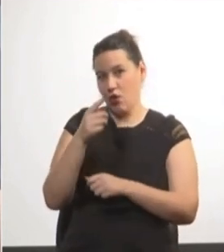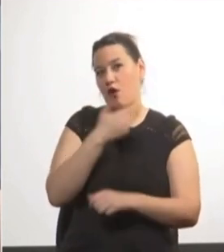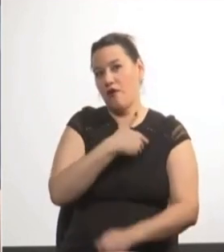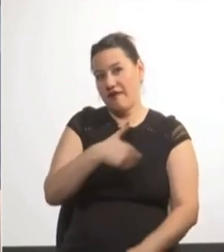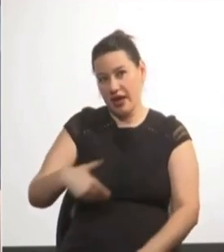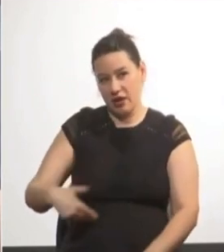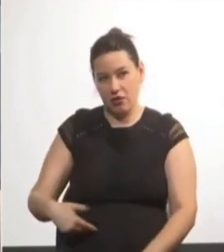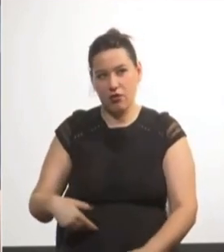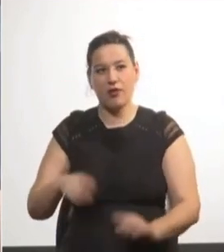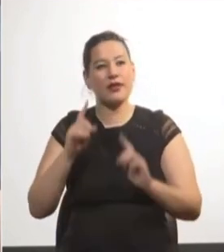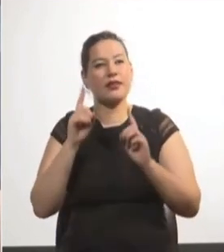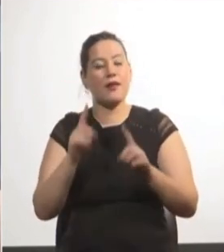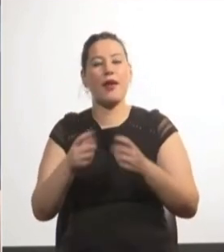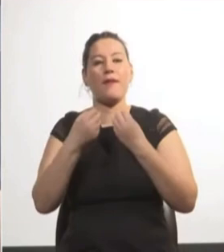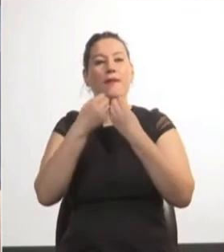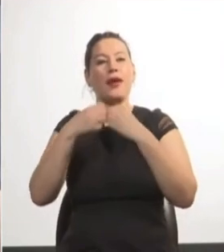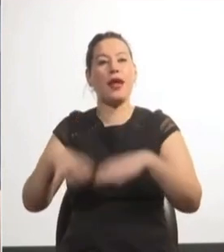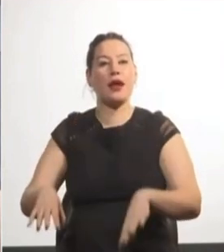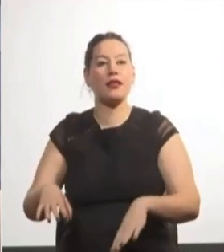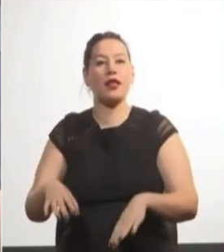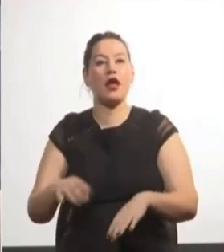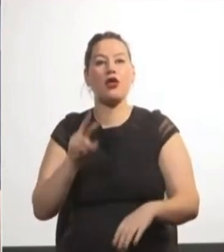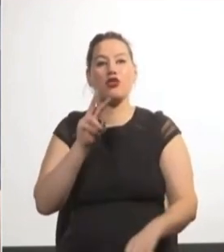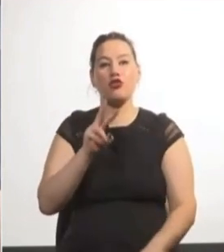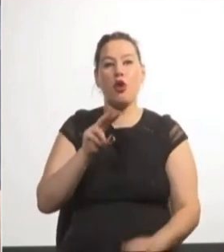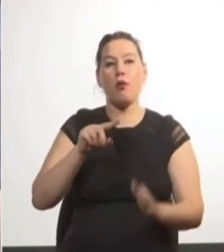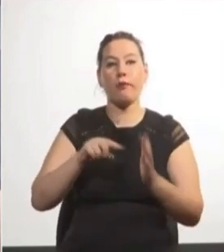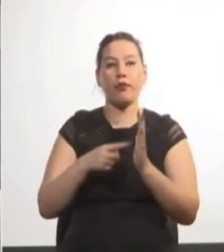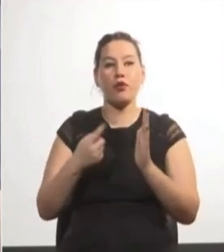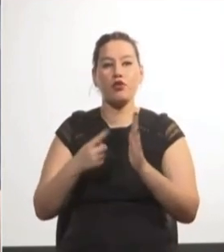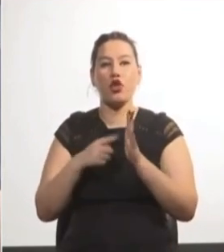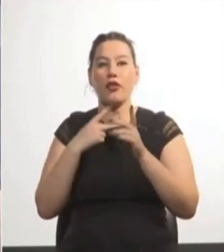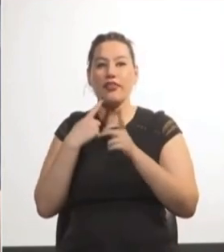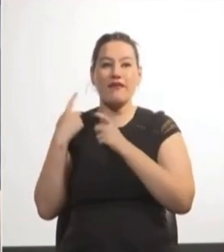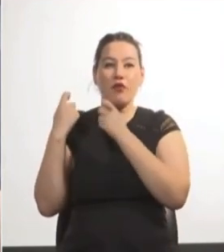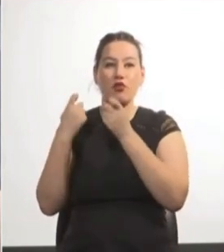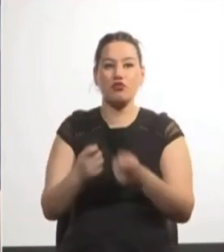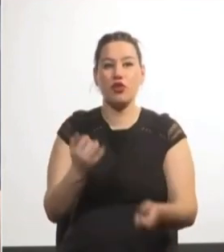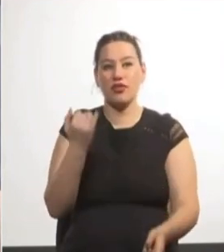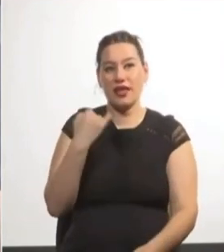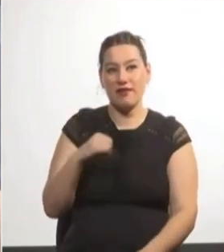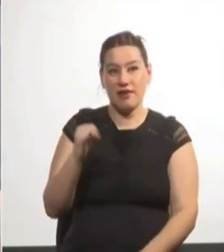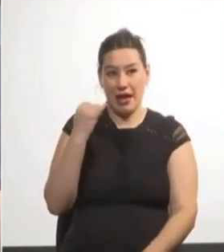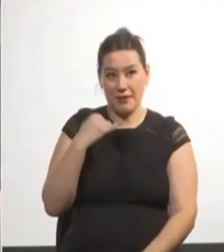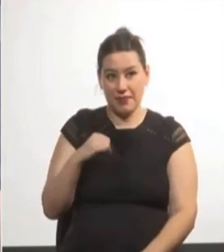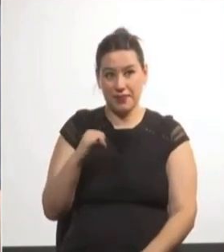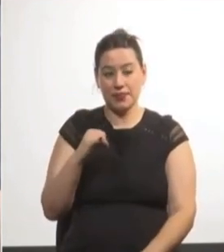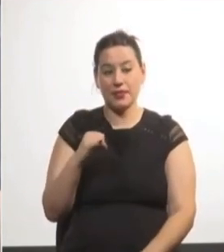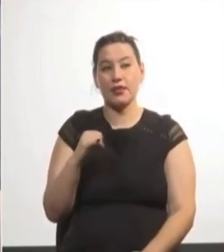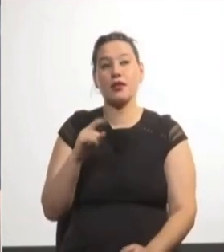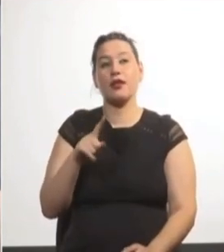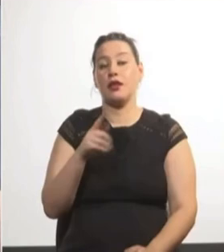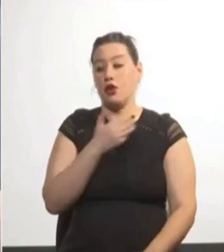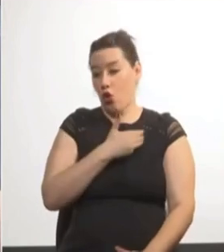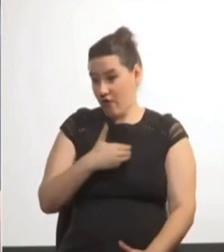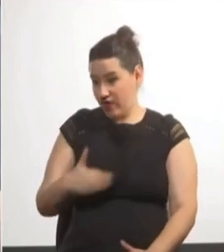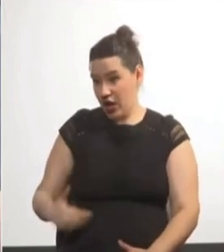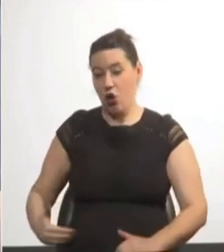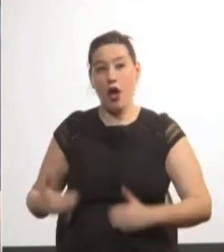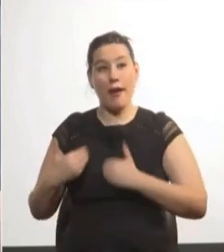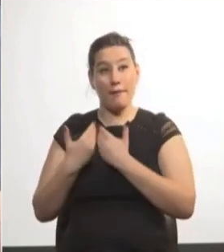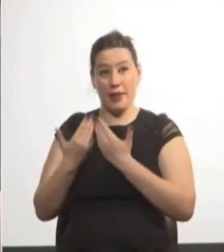por la pérdida de 2 puntos de devolución del IVA. Desde que asumió este